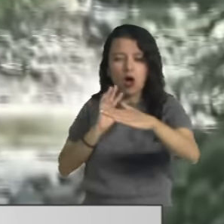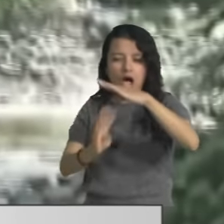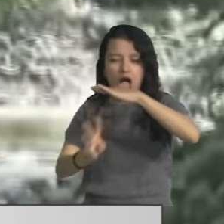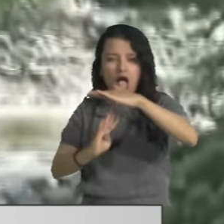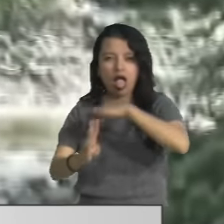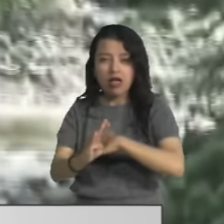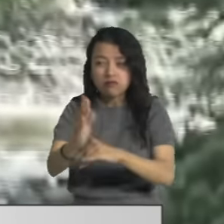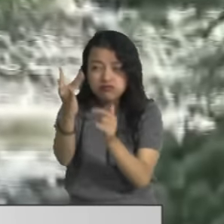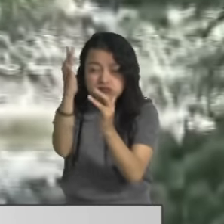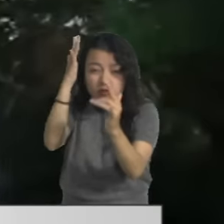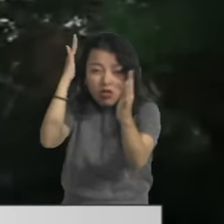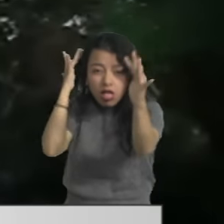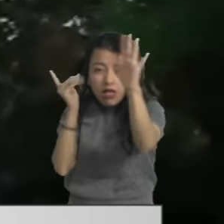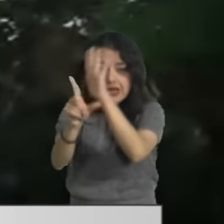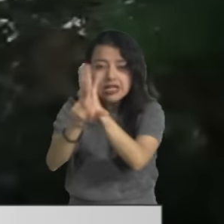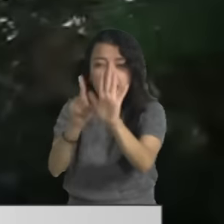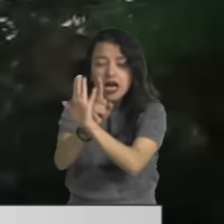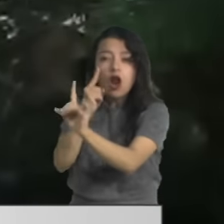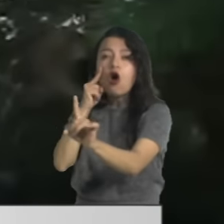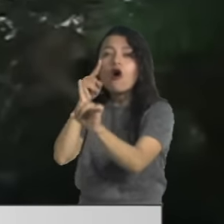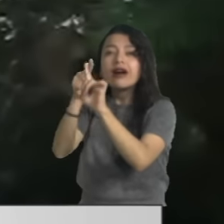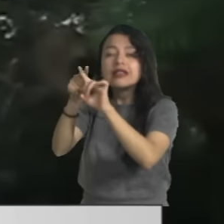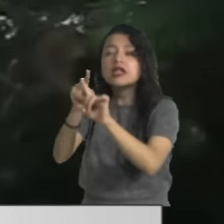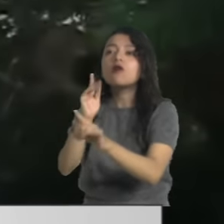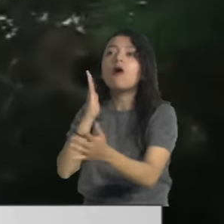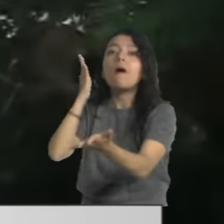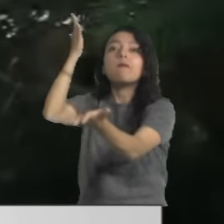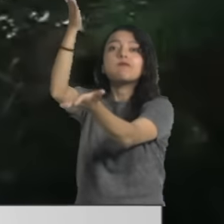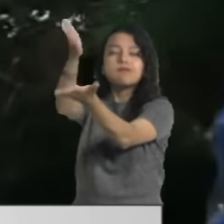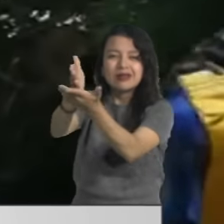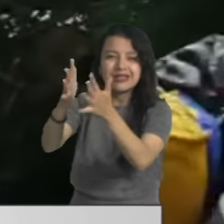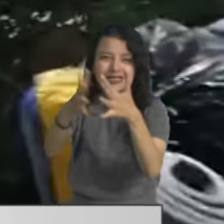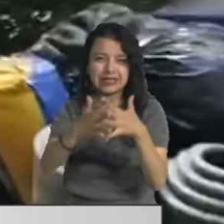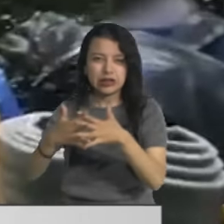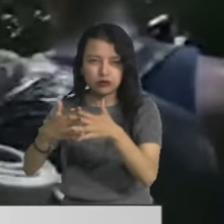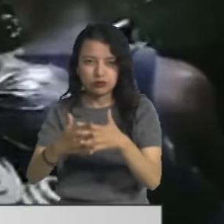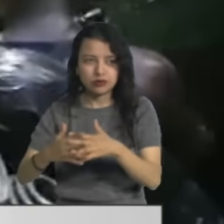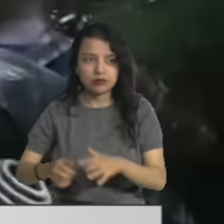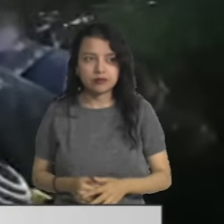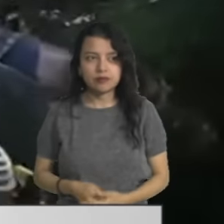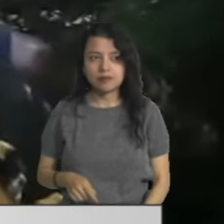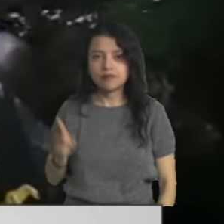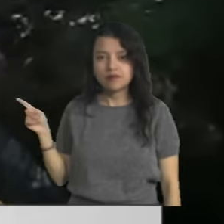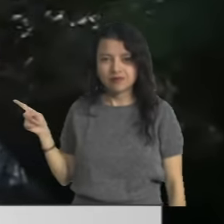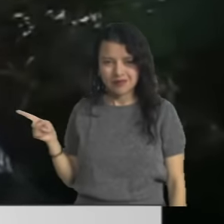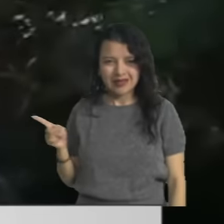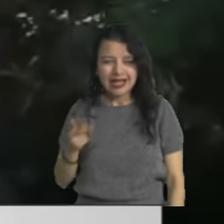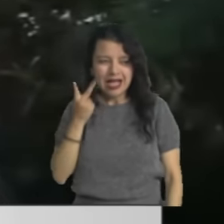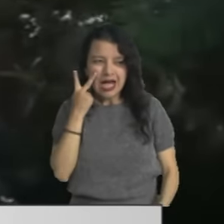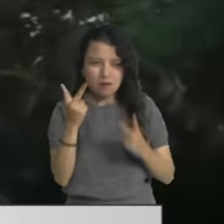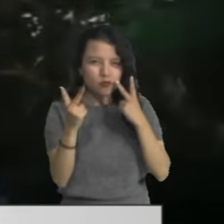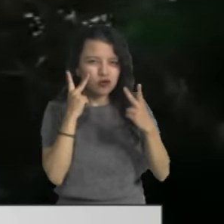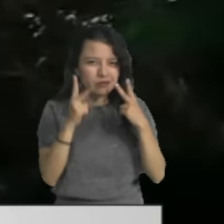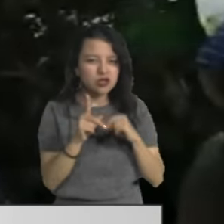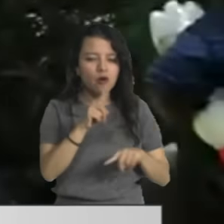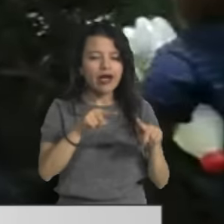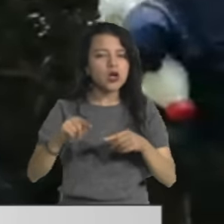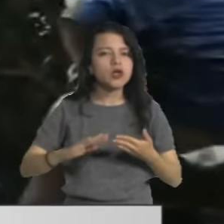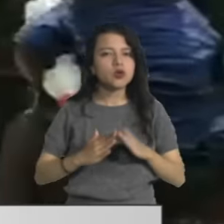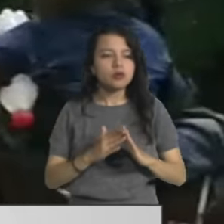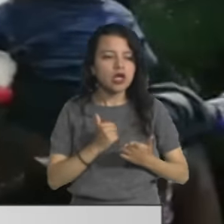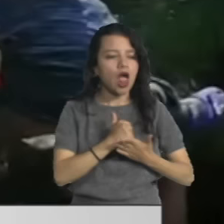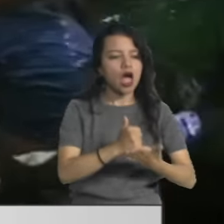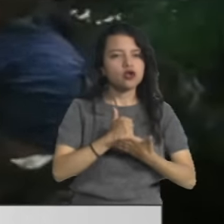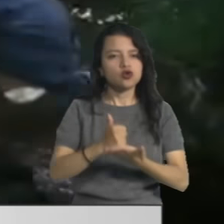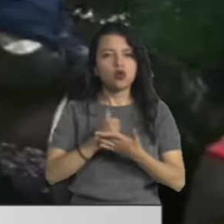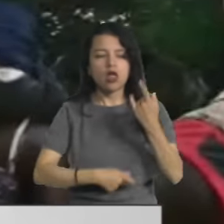por este paso irregular. La delincuencia organizada transnacional a través de colaboradores locales de estas comunidades costeras del Caribe